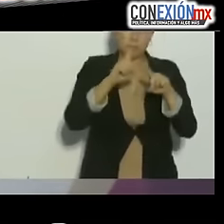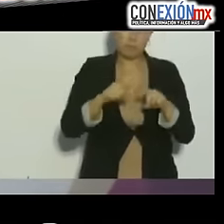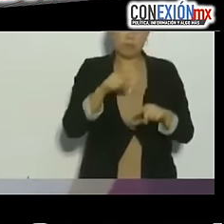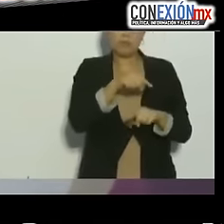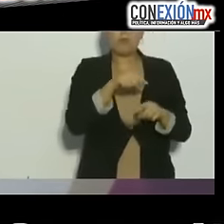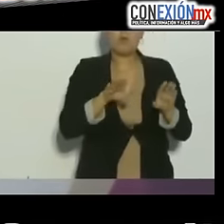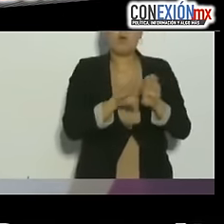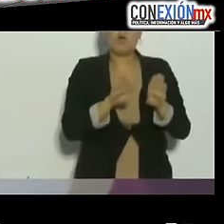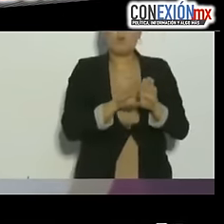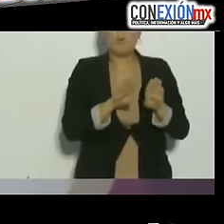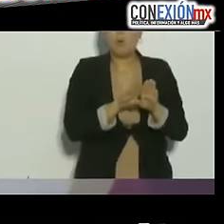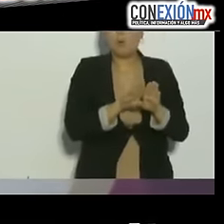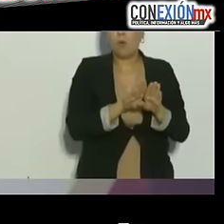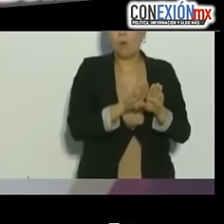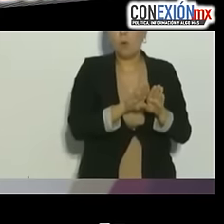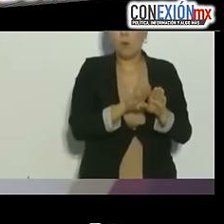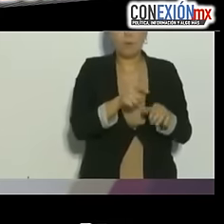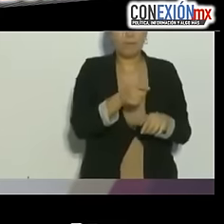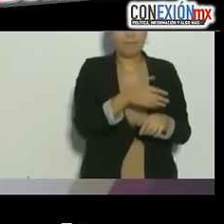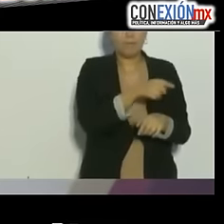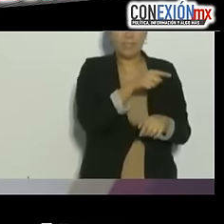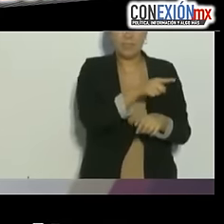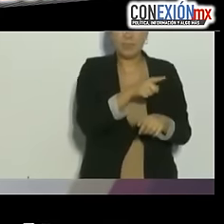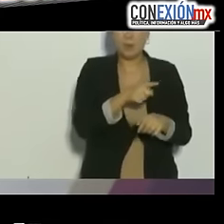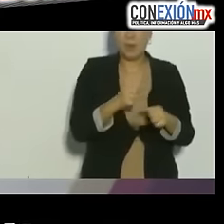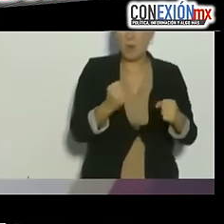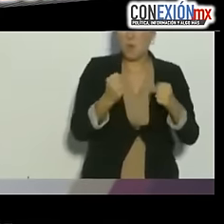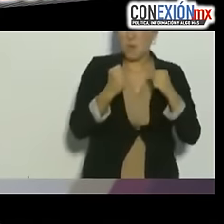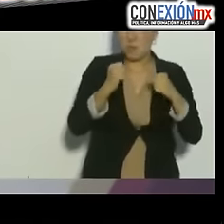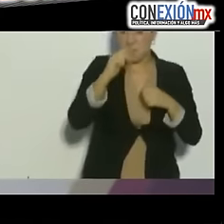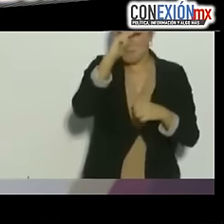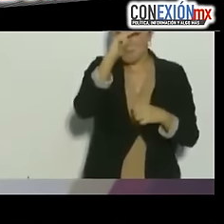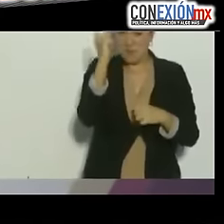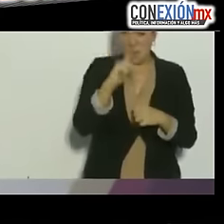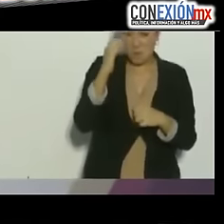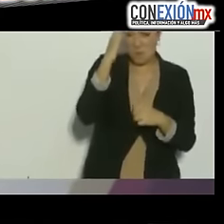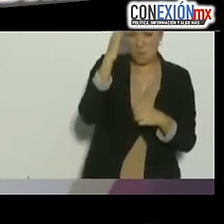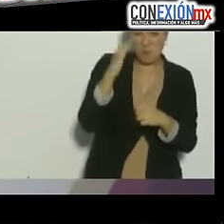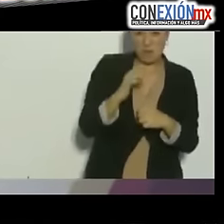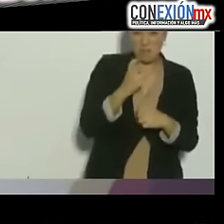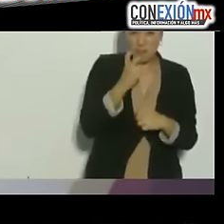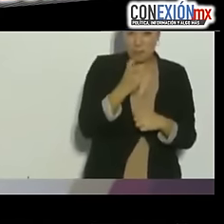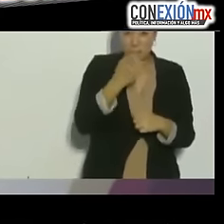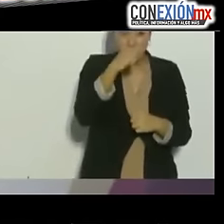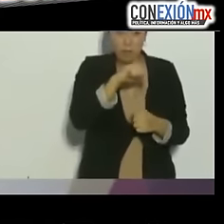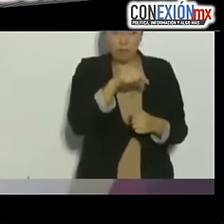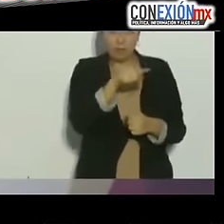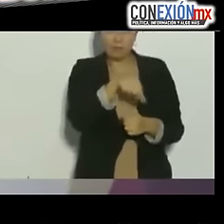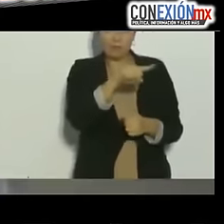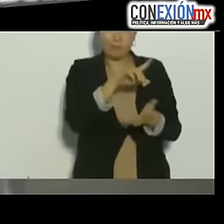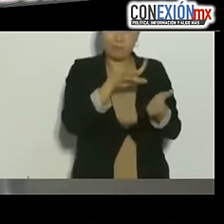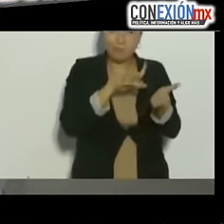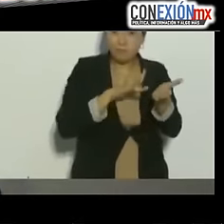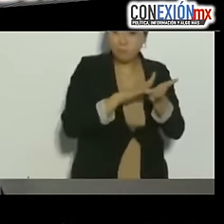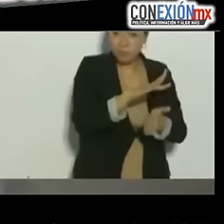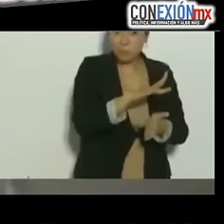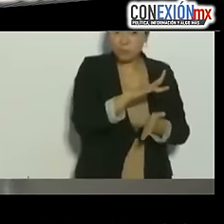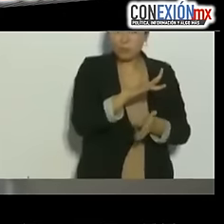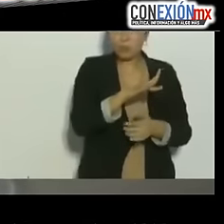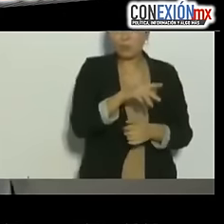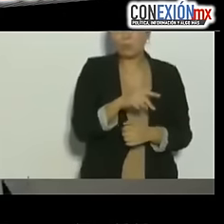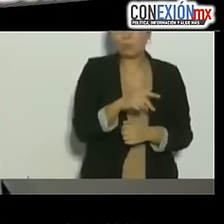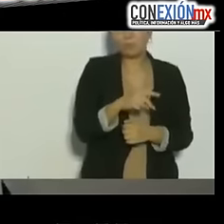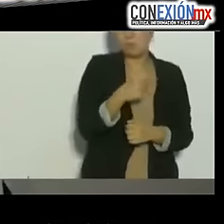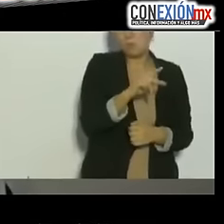no sabemos la oligarquía dorada sí se siente parte de esa Nobleza claro les han